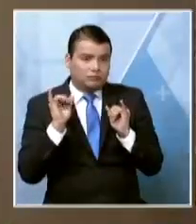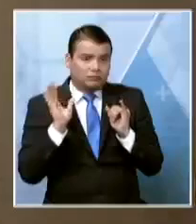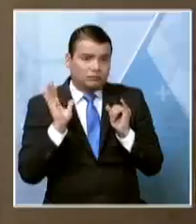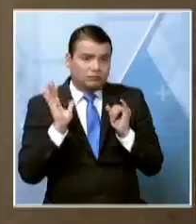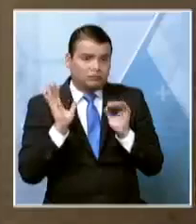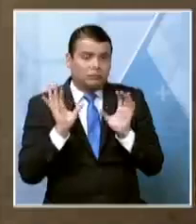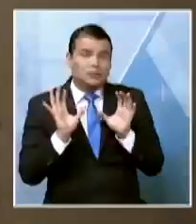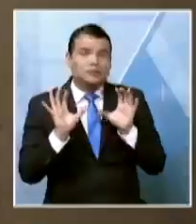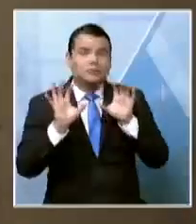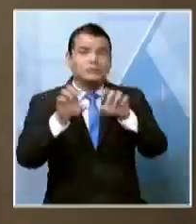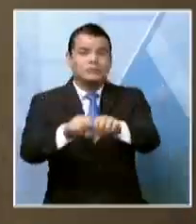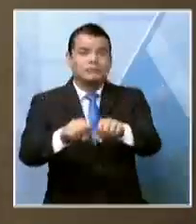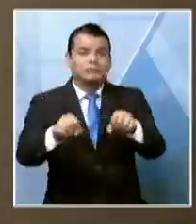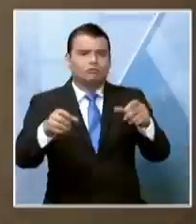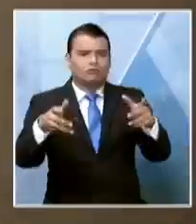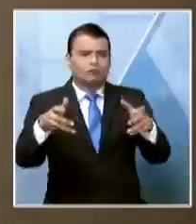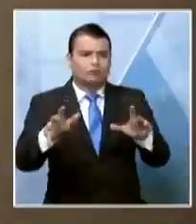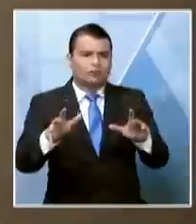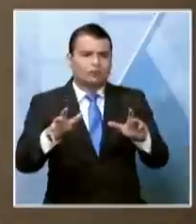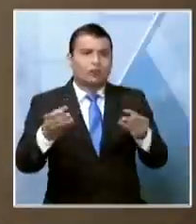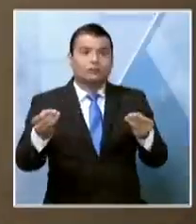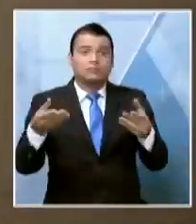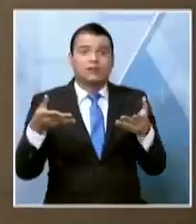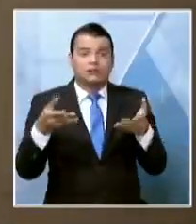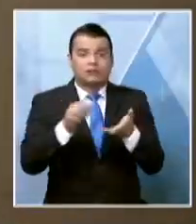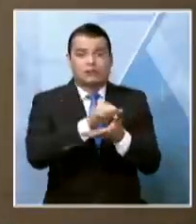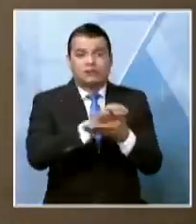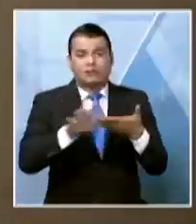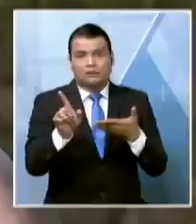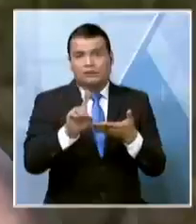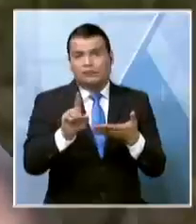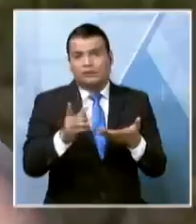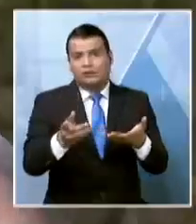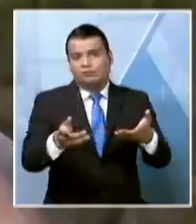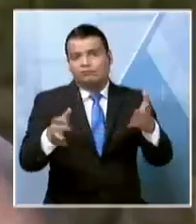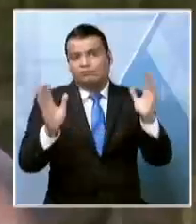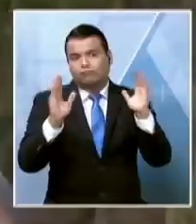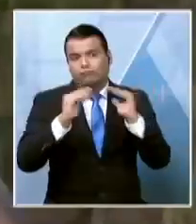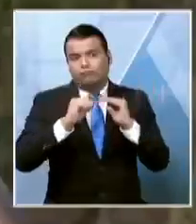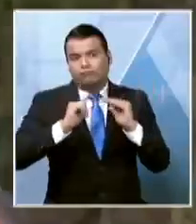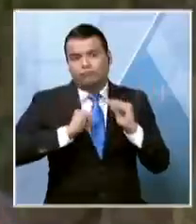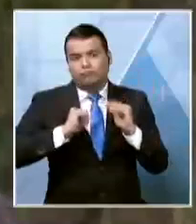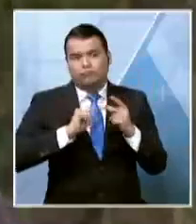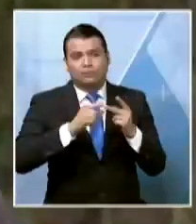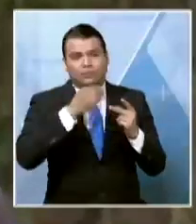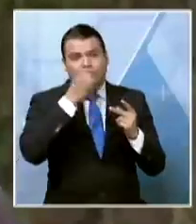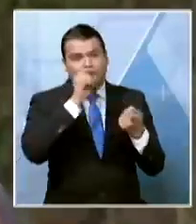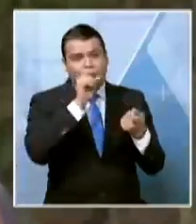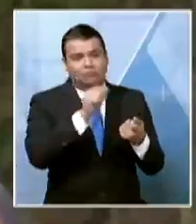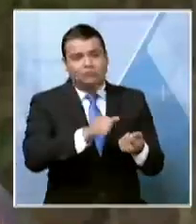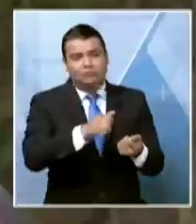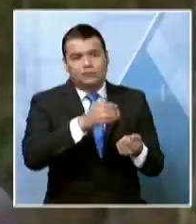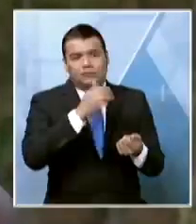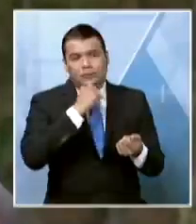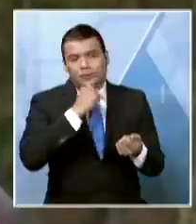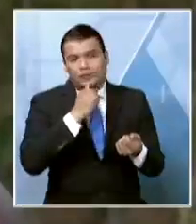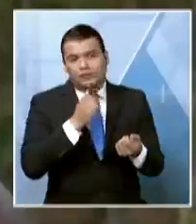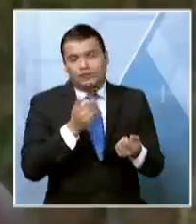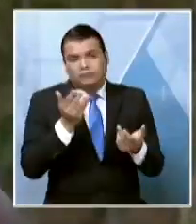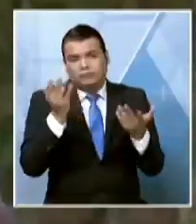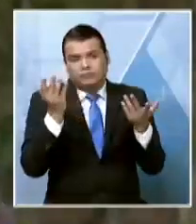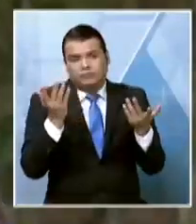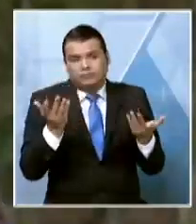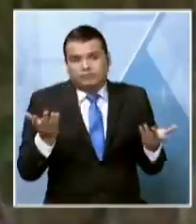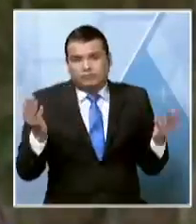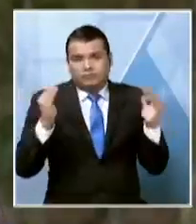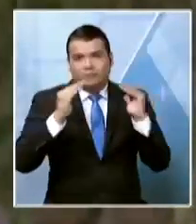queremos invadir ni nada de eso, no lo estamos pidiendo regalado ni gratis. No tenemos cómo alimentarlo en estos momentos, estamos en la